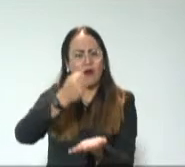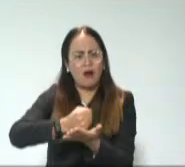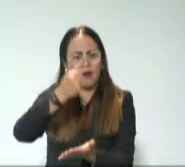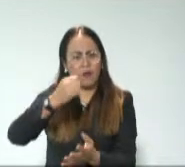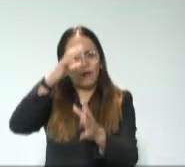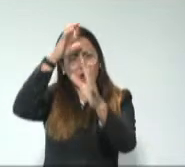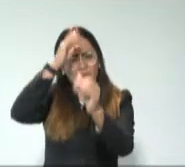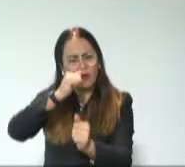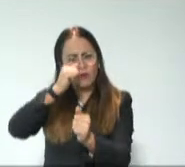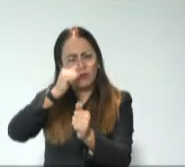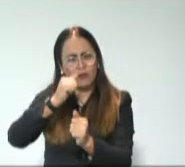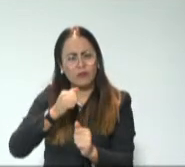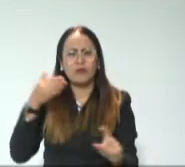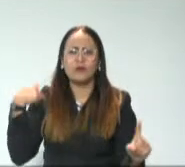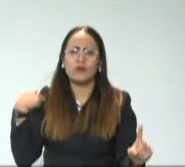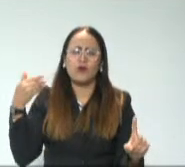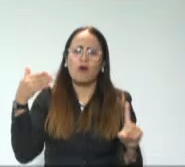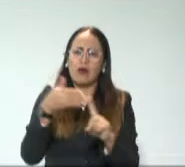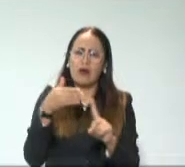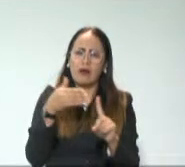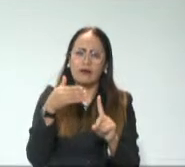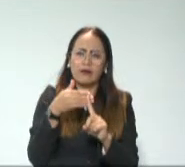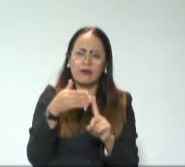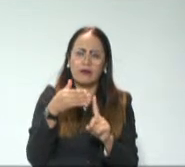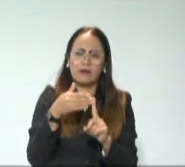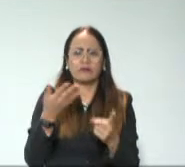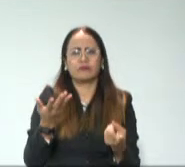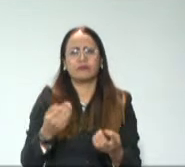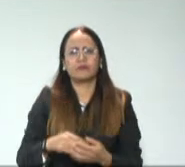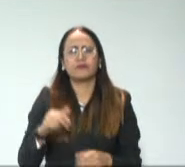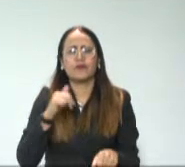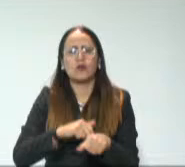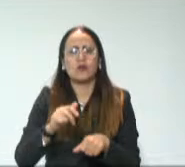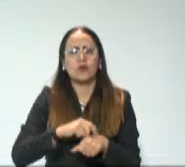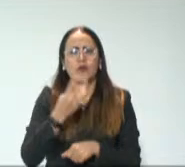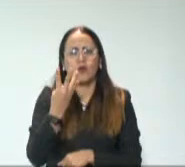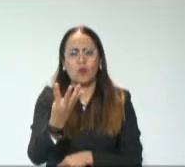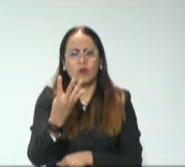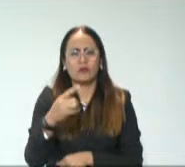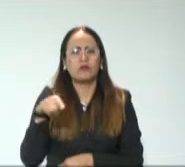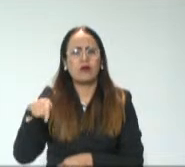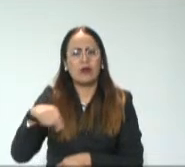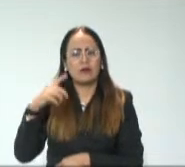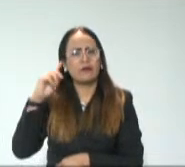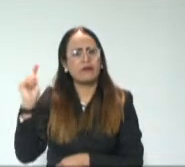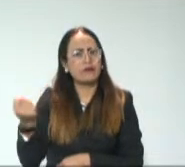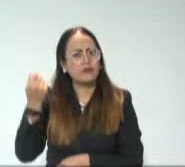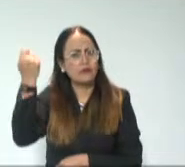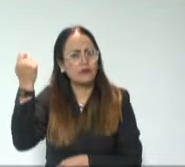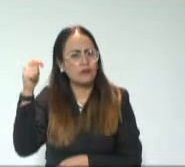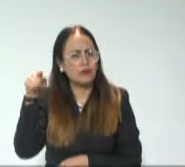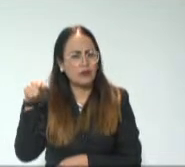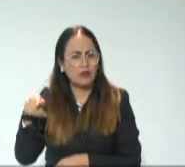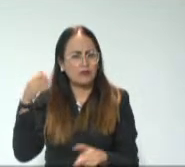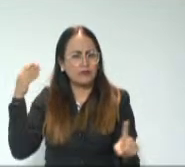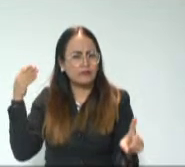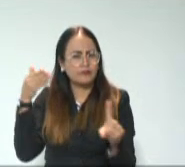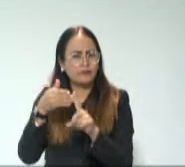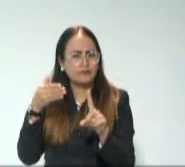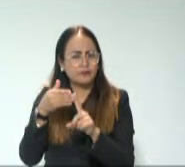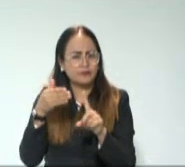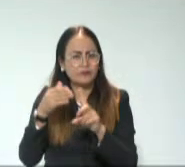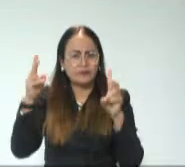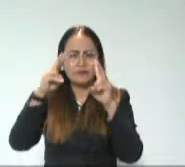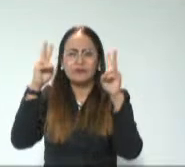énfasis en en el objetivo eh cuarto relacionado a Innovación en donde justamente se toca este tema muy